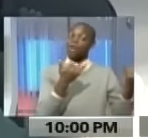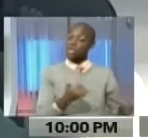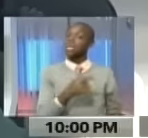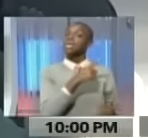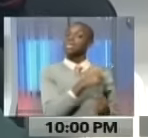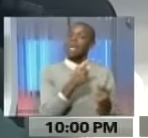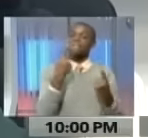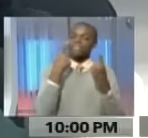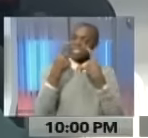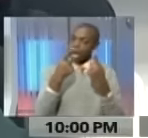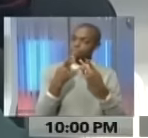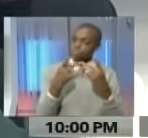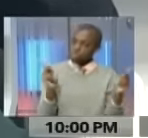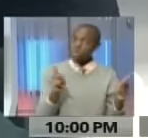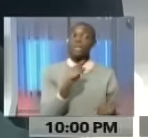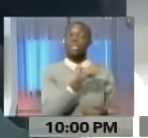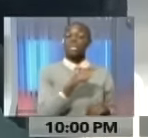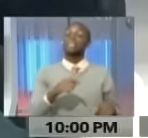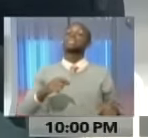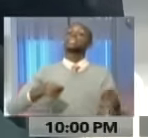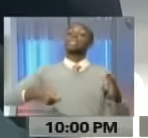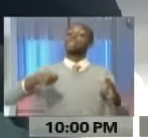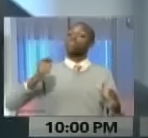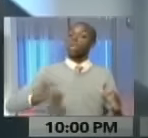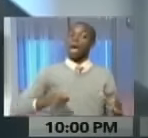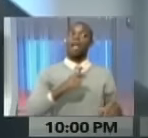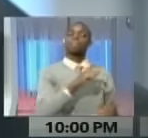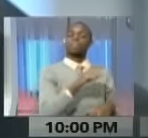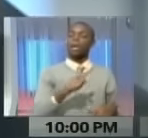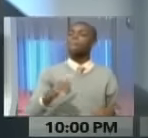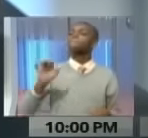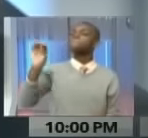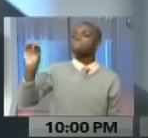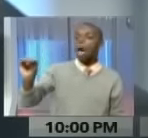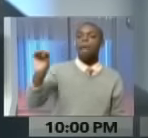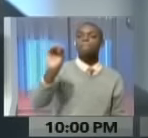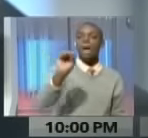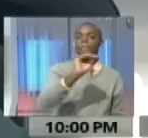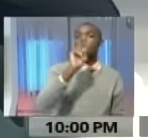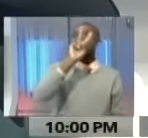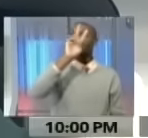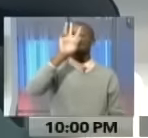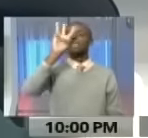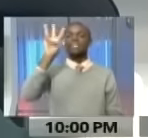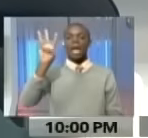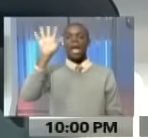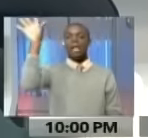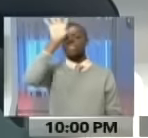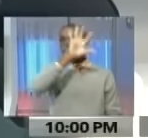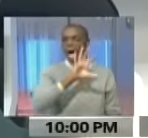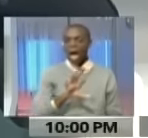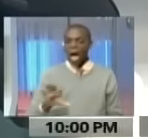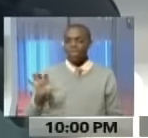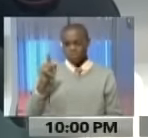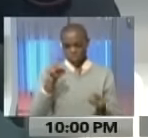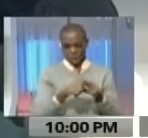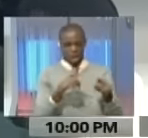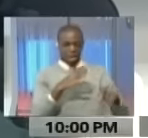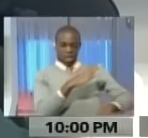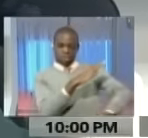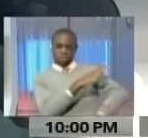tiene que llamar y los tribunales tienen que llamar a todas estas personas en cada uno de los 23 estados al responsable de la muda en cada estado y decirle Mira